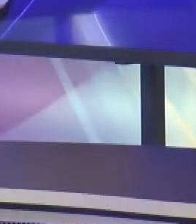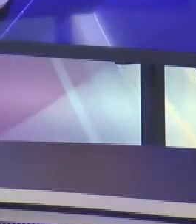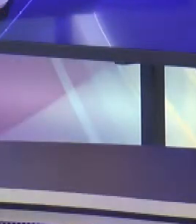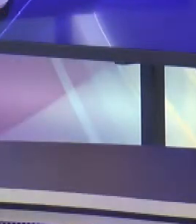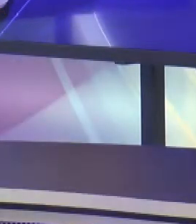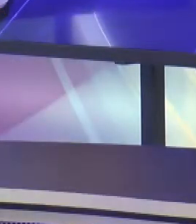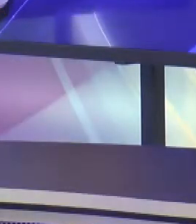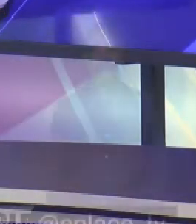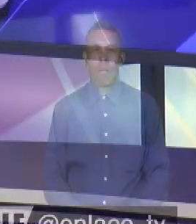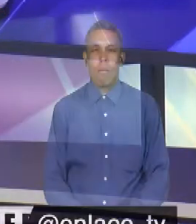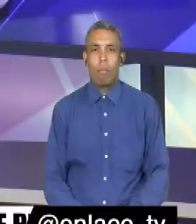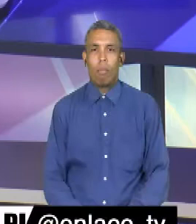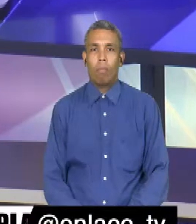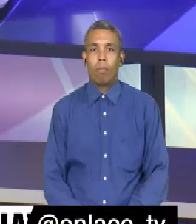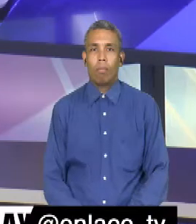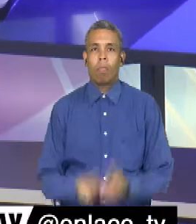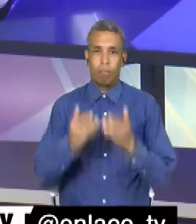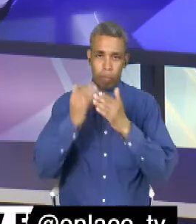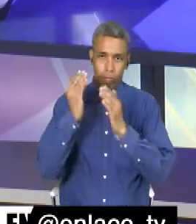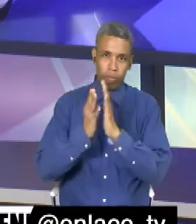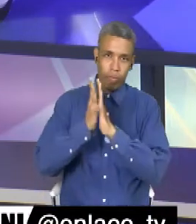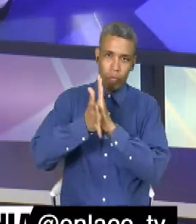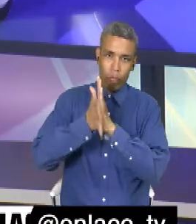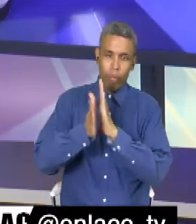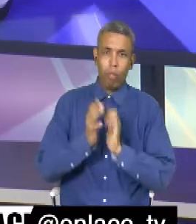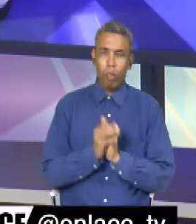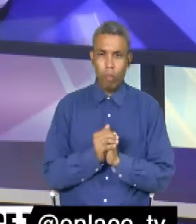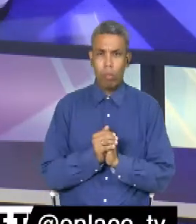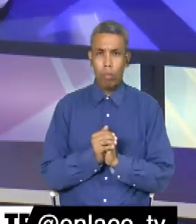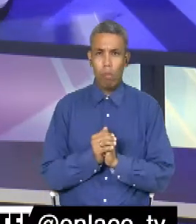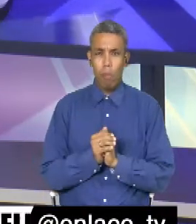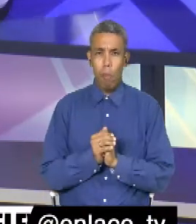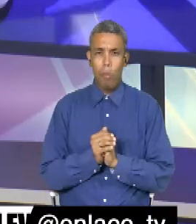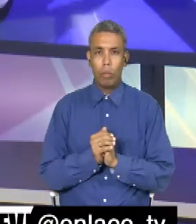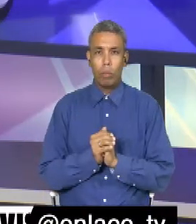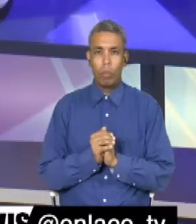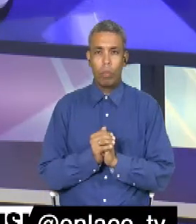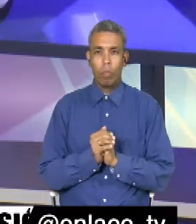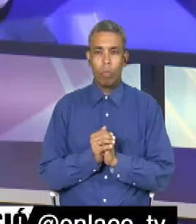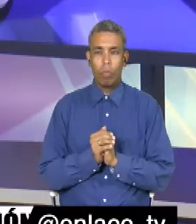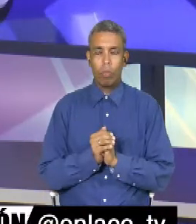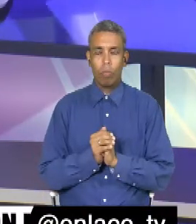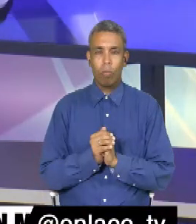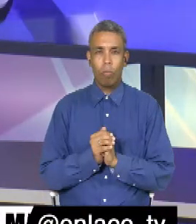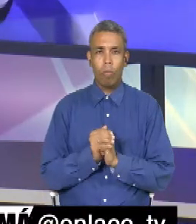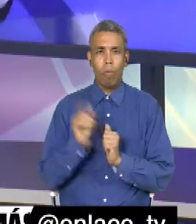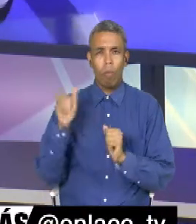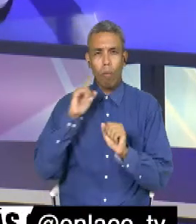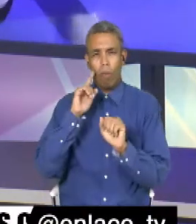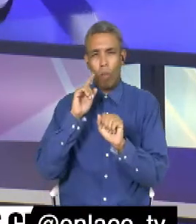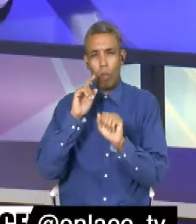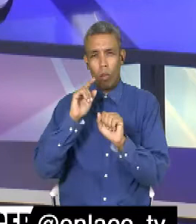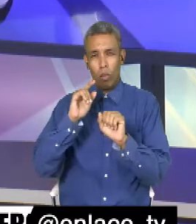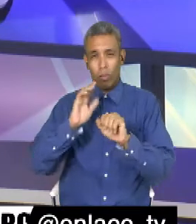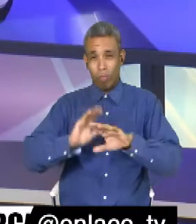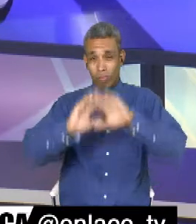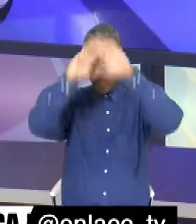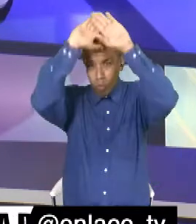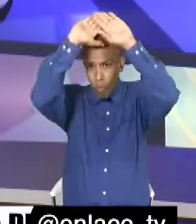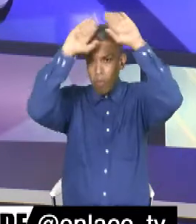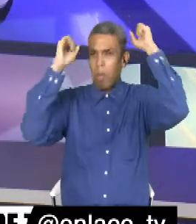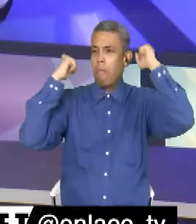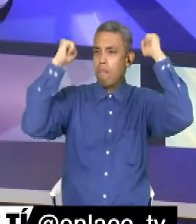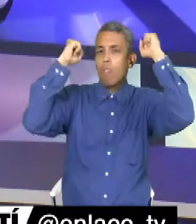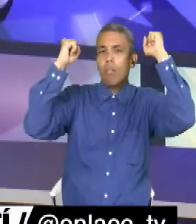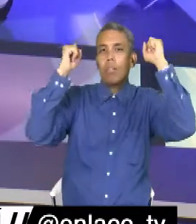Iniciamos con el desarrollo de la información. Continúan las protestas pacíficas por parte de los habitantes del corregimiento El Centro. Quienes viven en la zona piden inversión